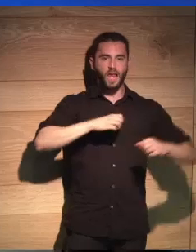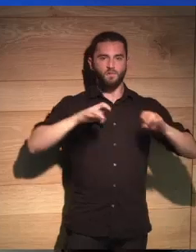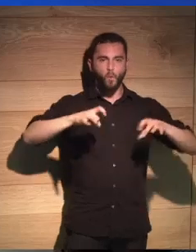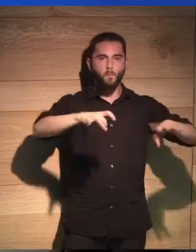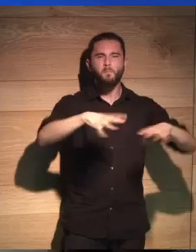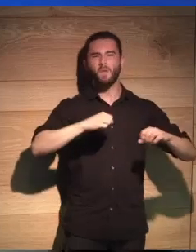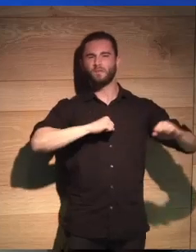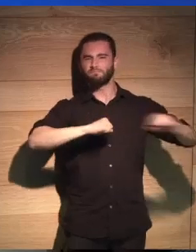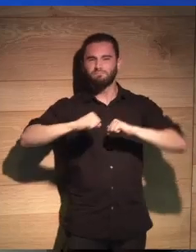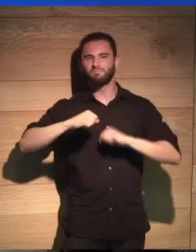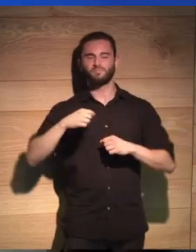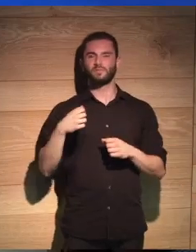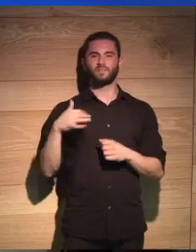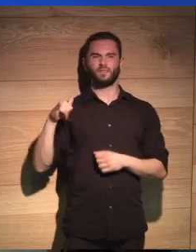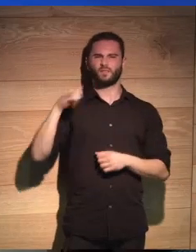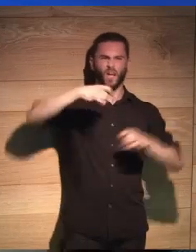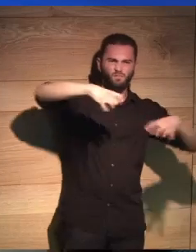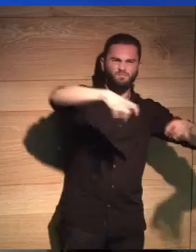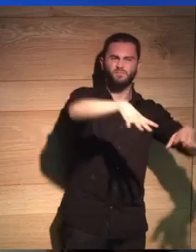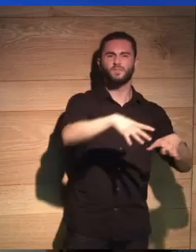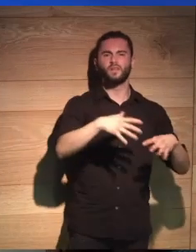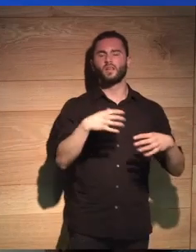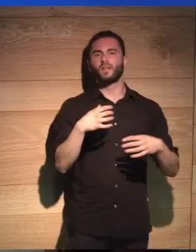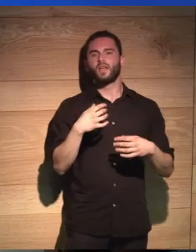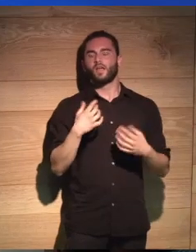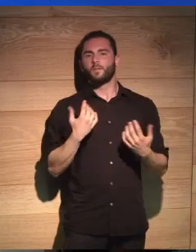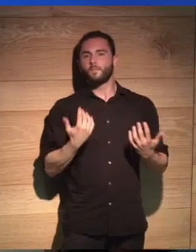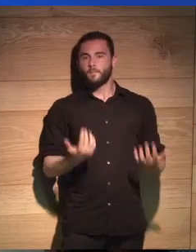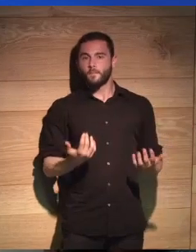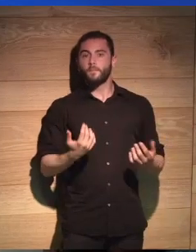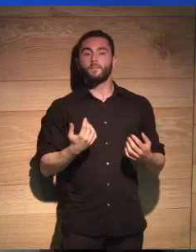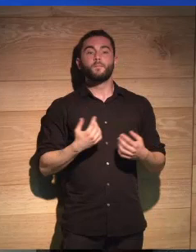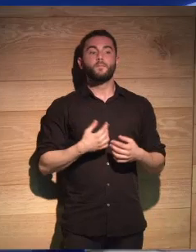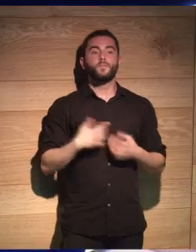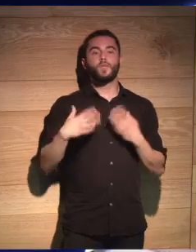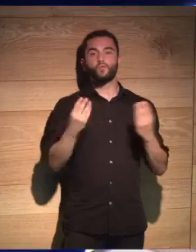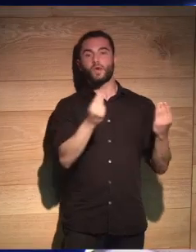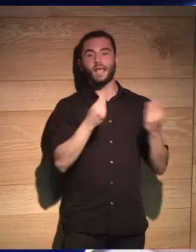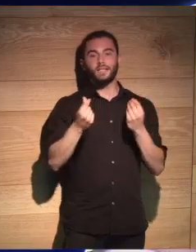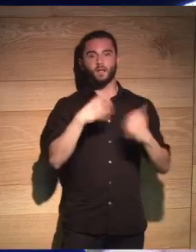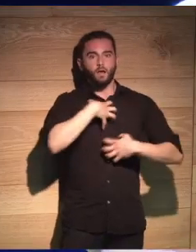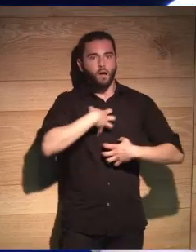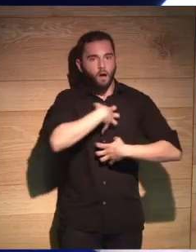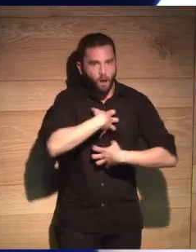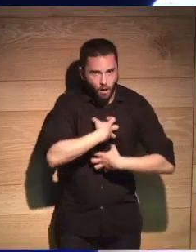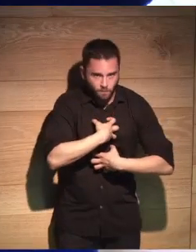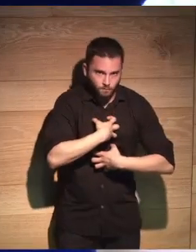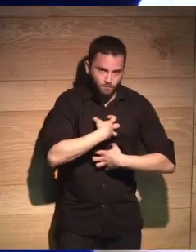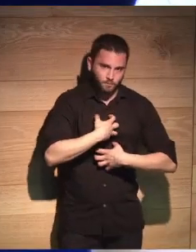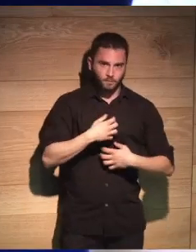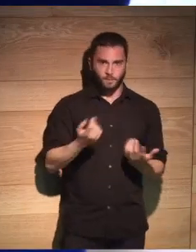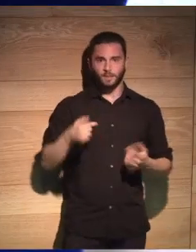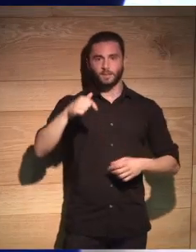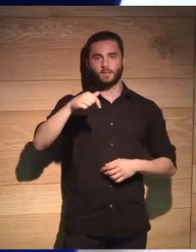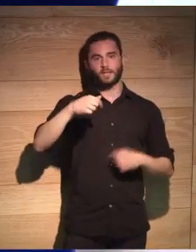ataques aéreos, luego las bombas que venían desde el frente de aquí, y crea realmente una sensación un poco de agobio también a veces en este edificio